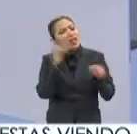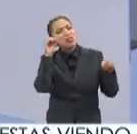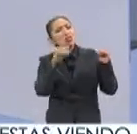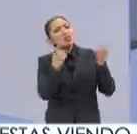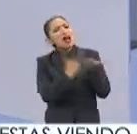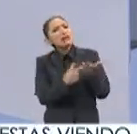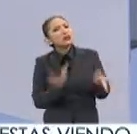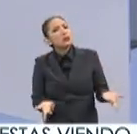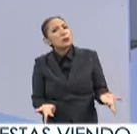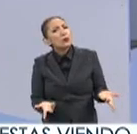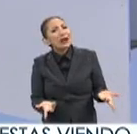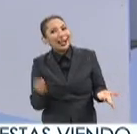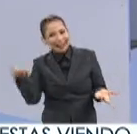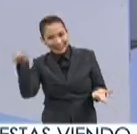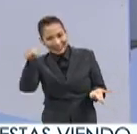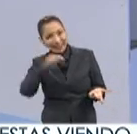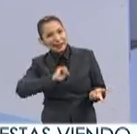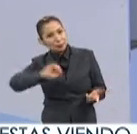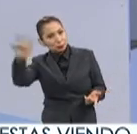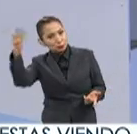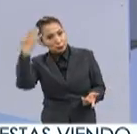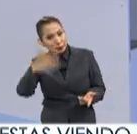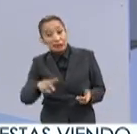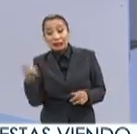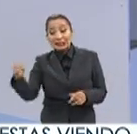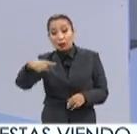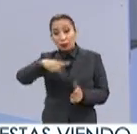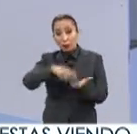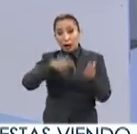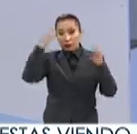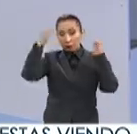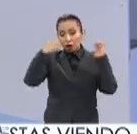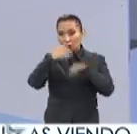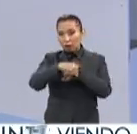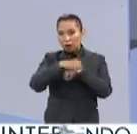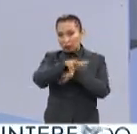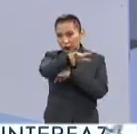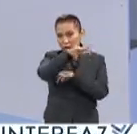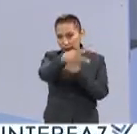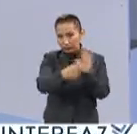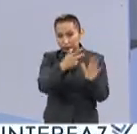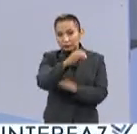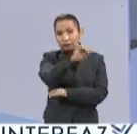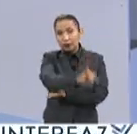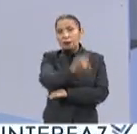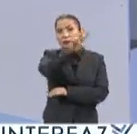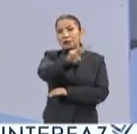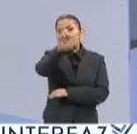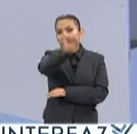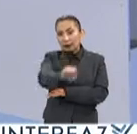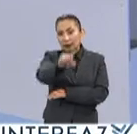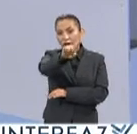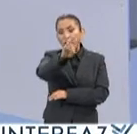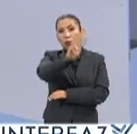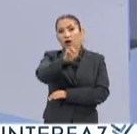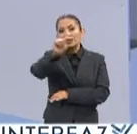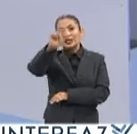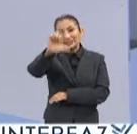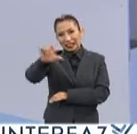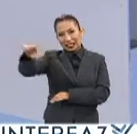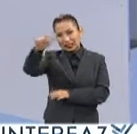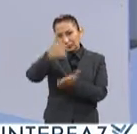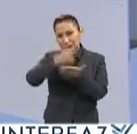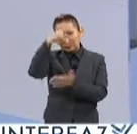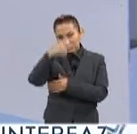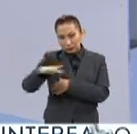estos espacios, ¿no? Entonces, la exposición pues ya está en su número 18, es este jueves, viernes y sábado en el World Trade Center de la Ciudad